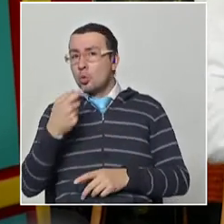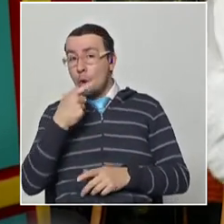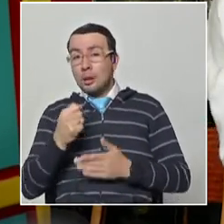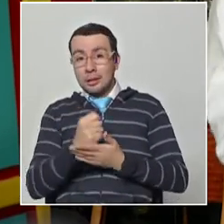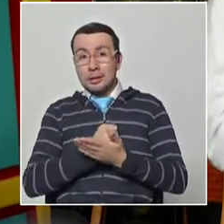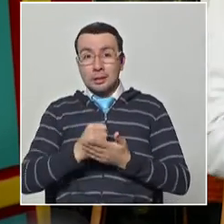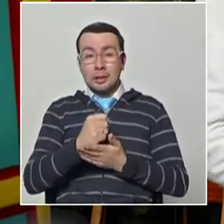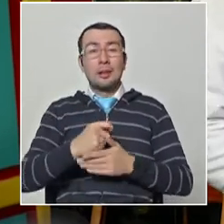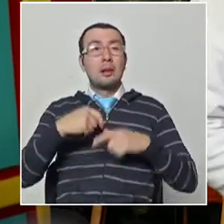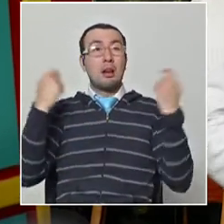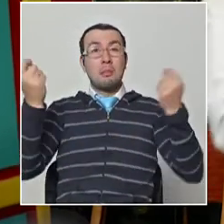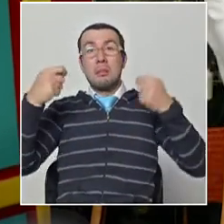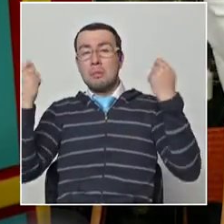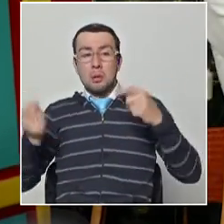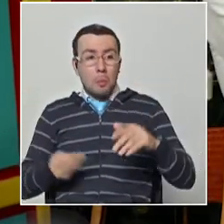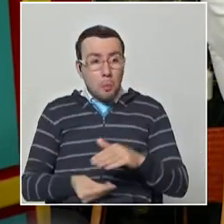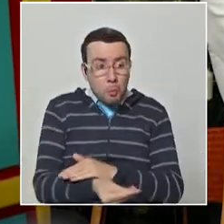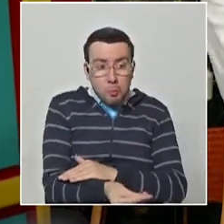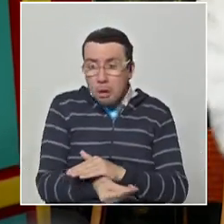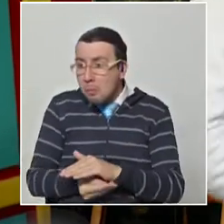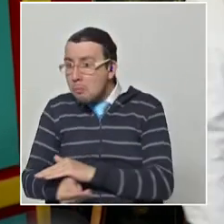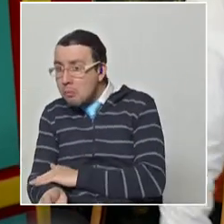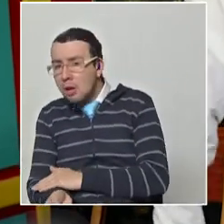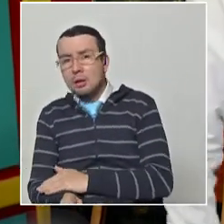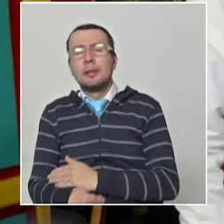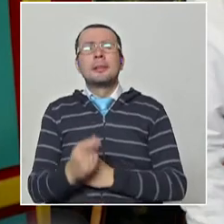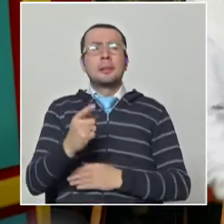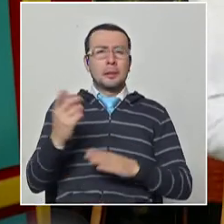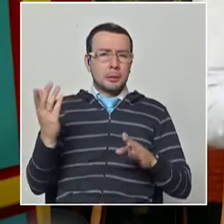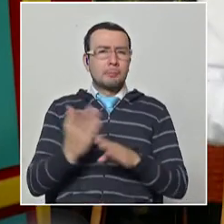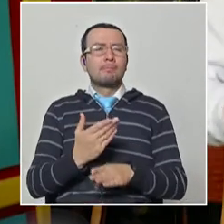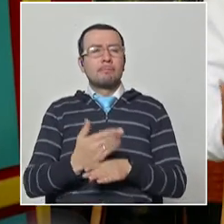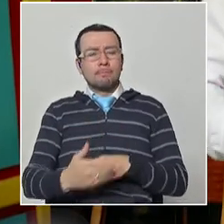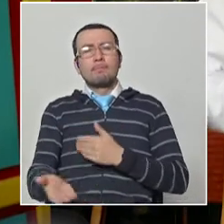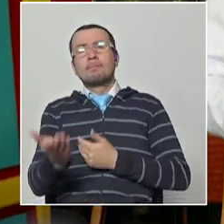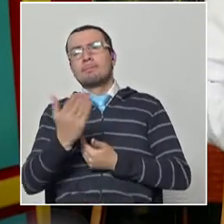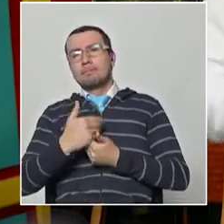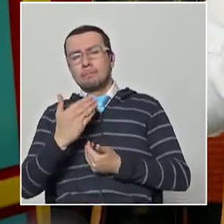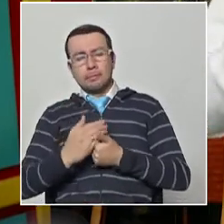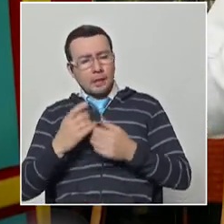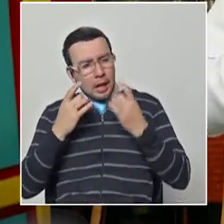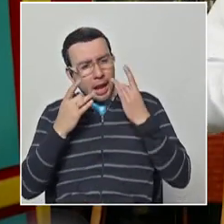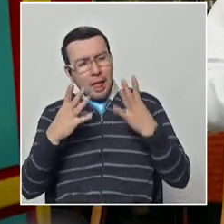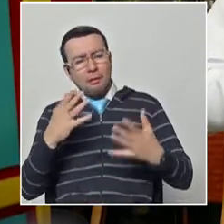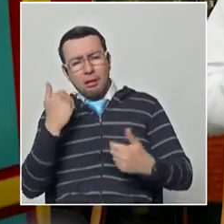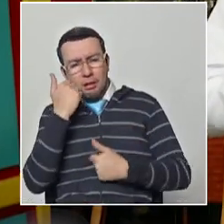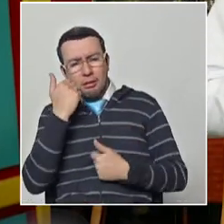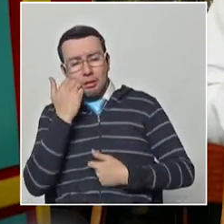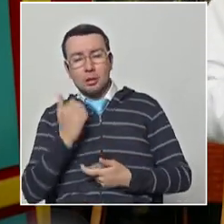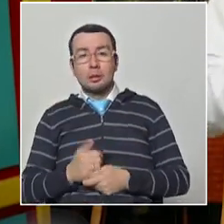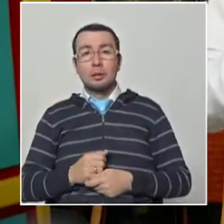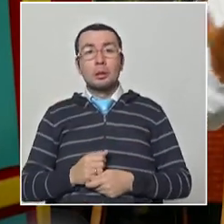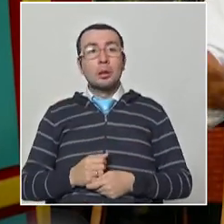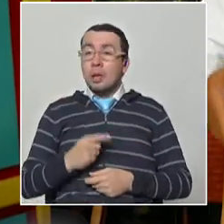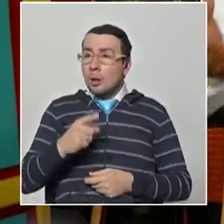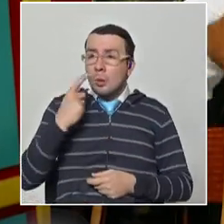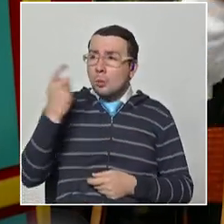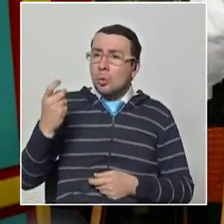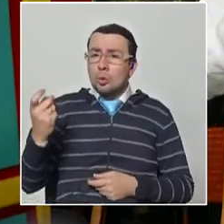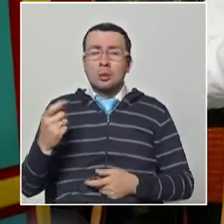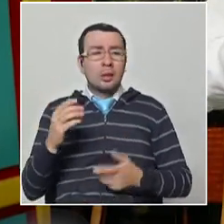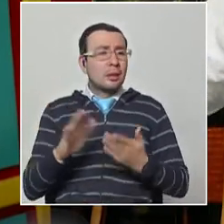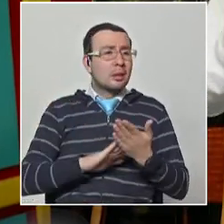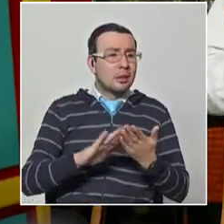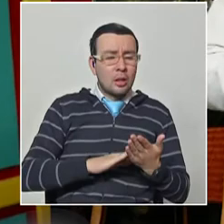y las venden bajo cuerda y constantemente llega este problema constantemente porque busca uno la que me libre de esto y yo tomaba